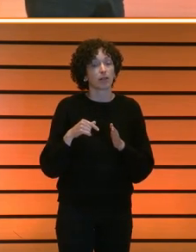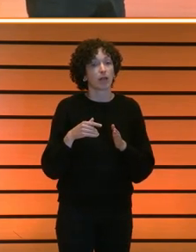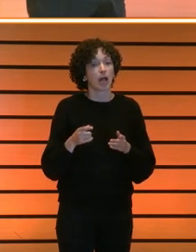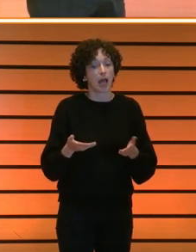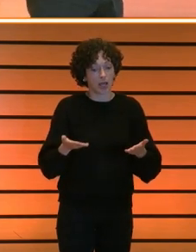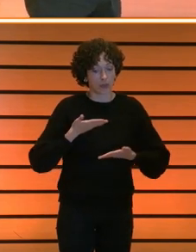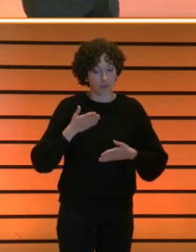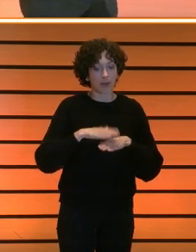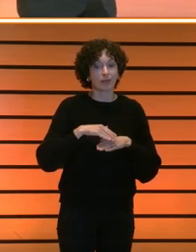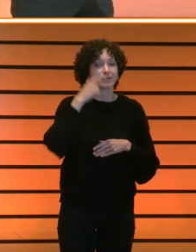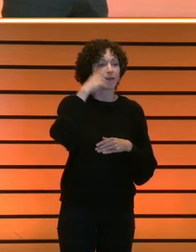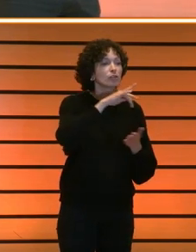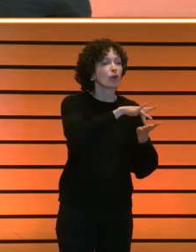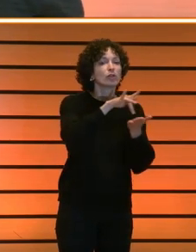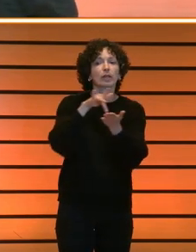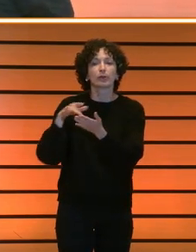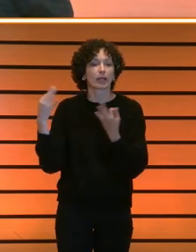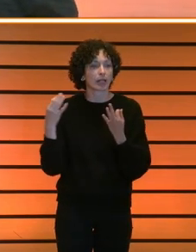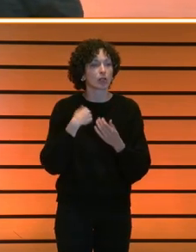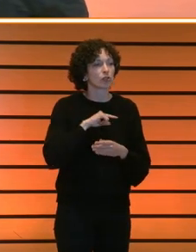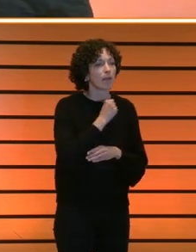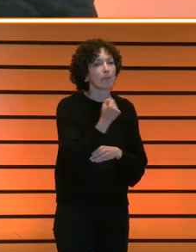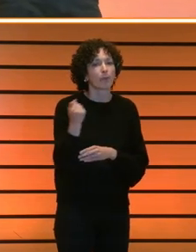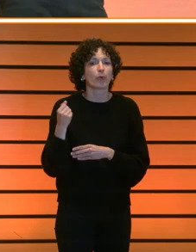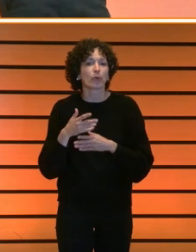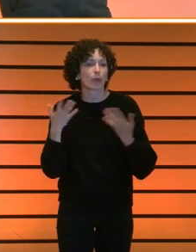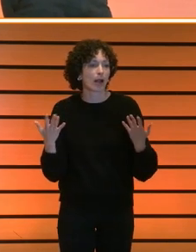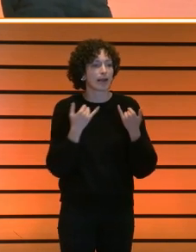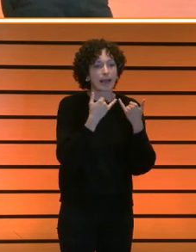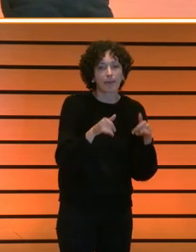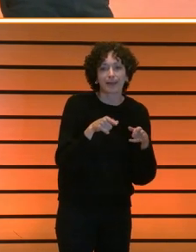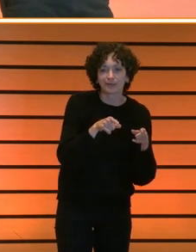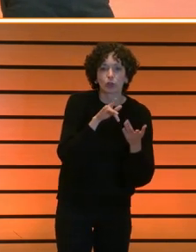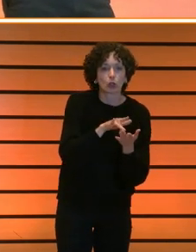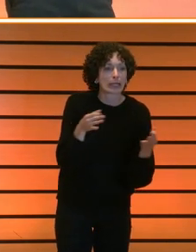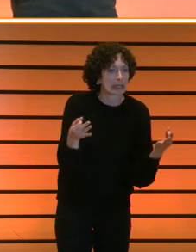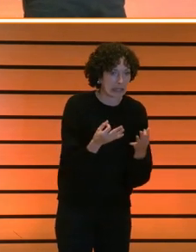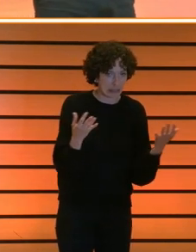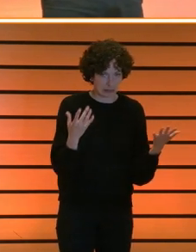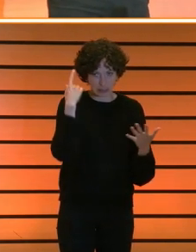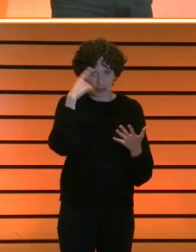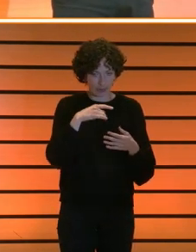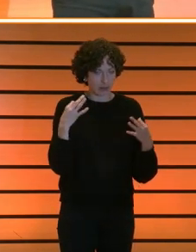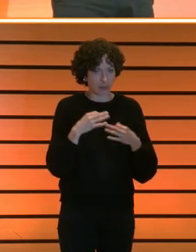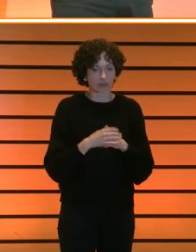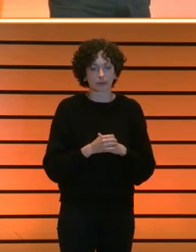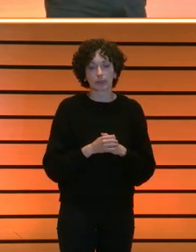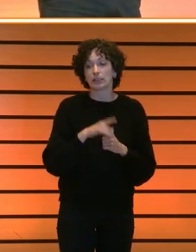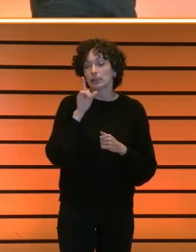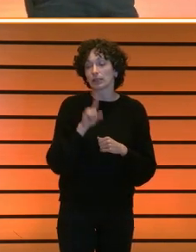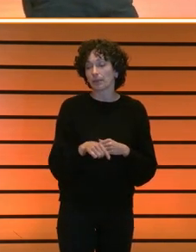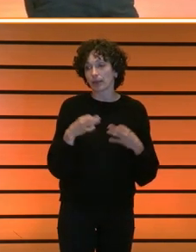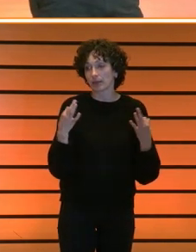de los de lo que está sucediendo de los apoyos que estamos dando del evento en que ha sucedido no y luego